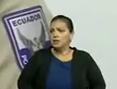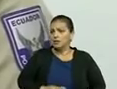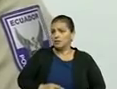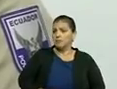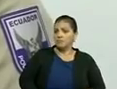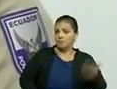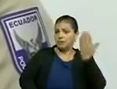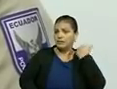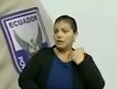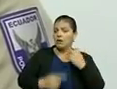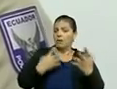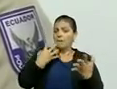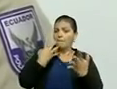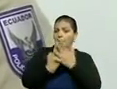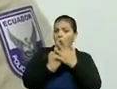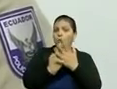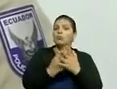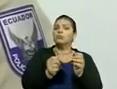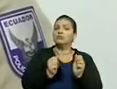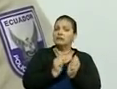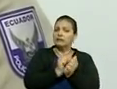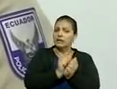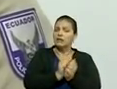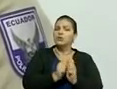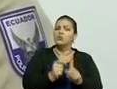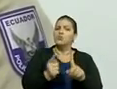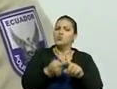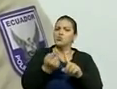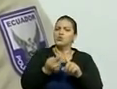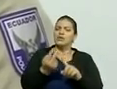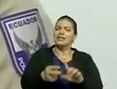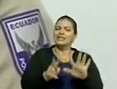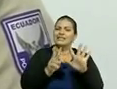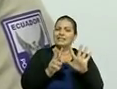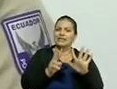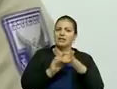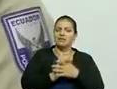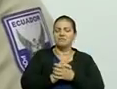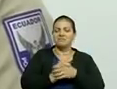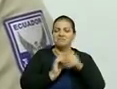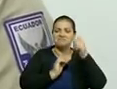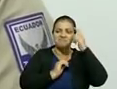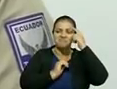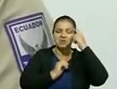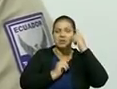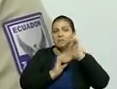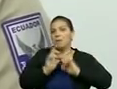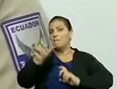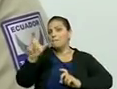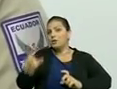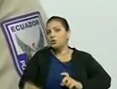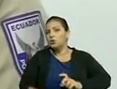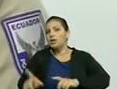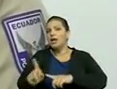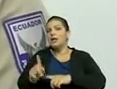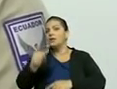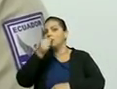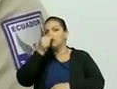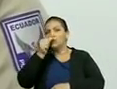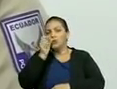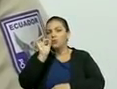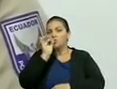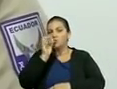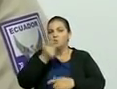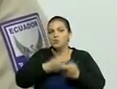también posiblemente, según testigos del lugar, menciona que pudo haber sido situaciones de tráfico de sustancias sujetas a